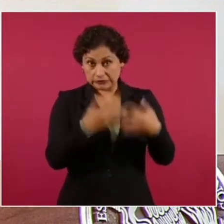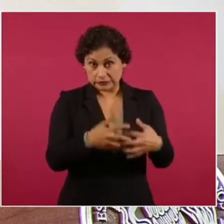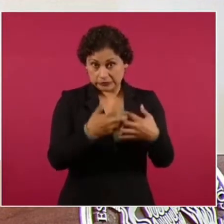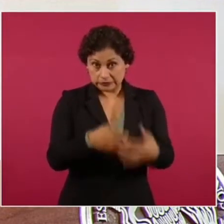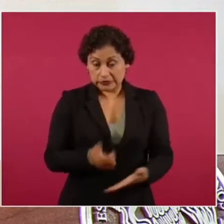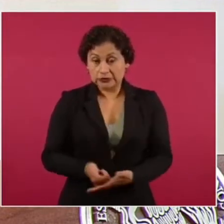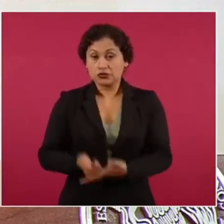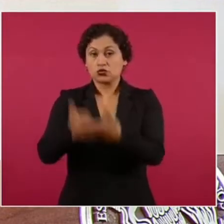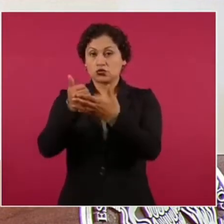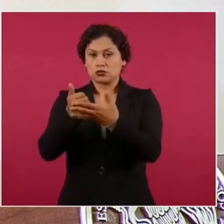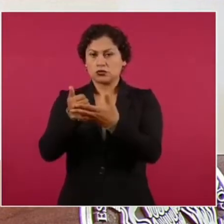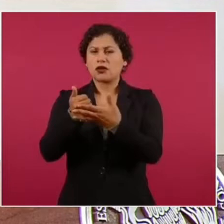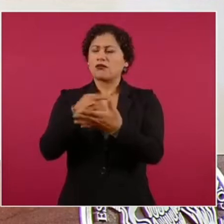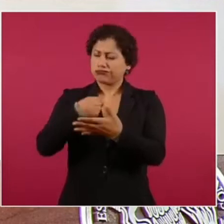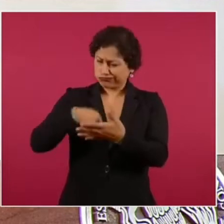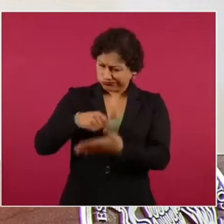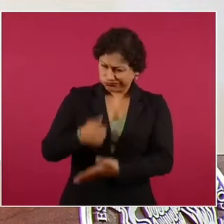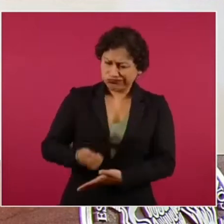ayudamos.